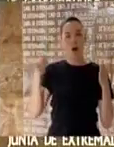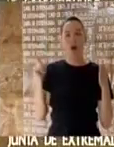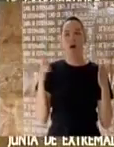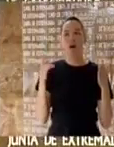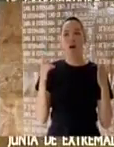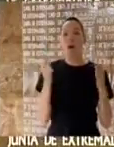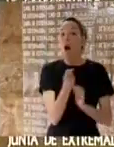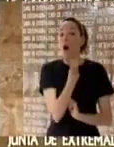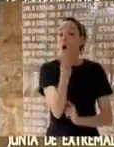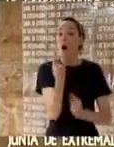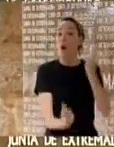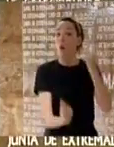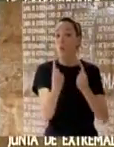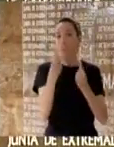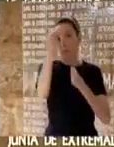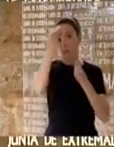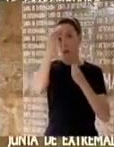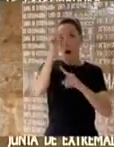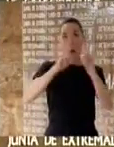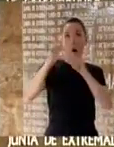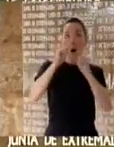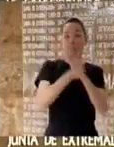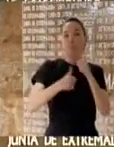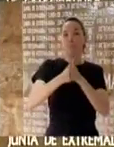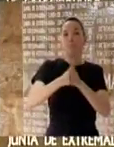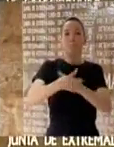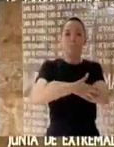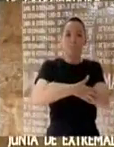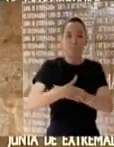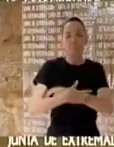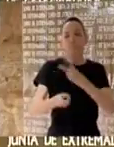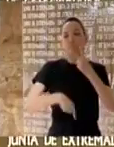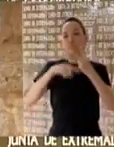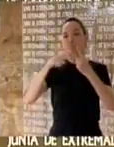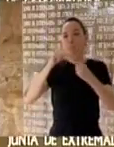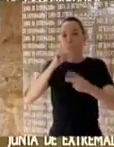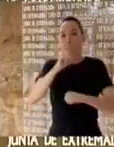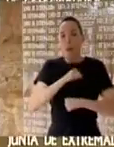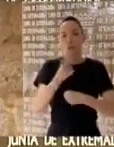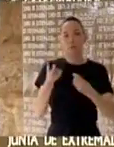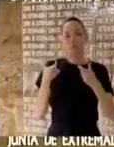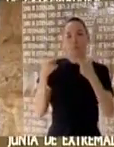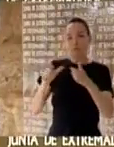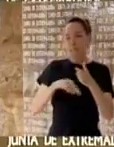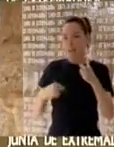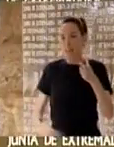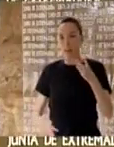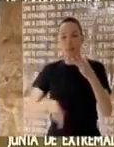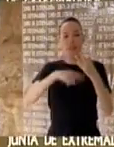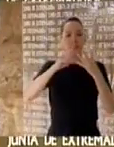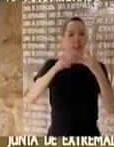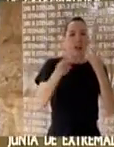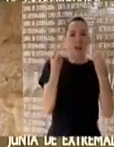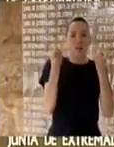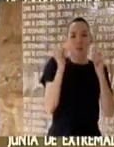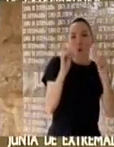temas importantes son el paro, la precariedad, la desigualdad, el estado de la sanidad, de la educación, de la